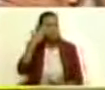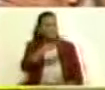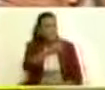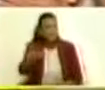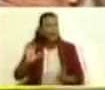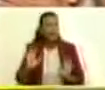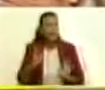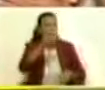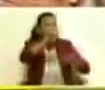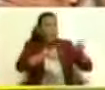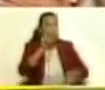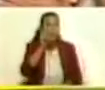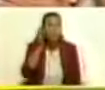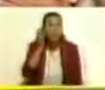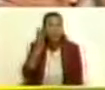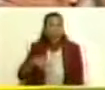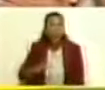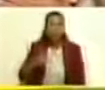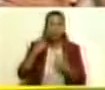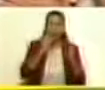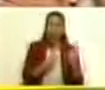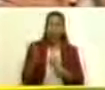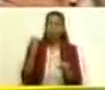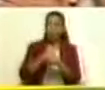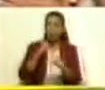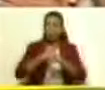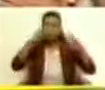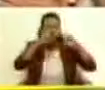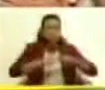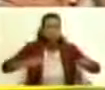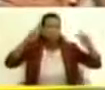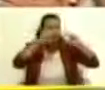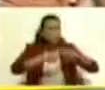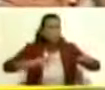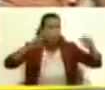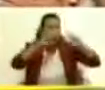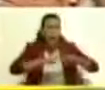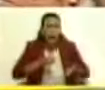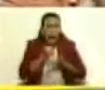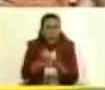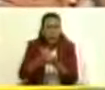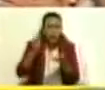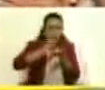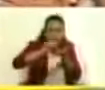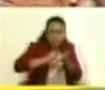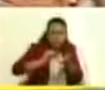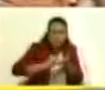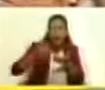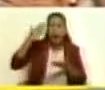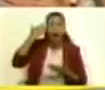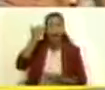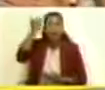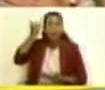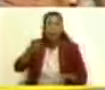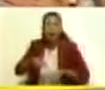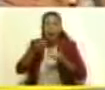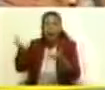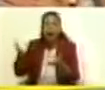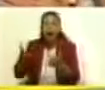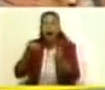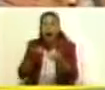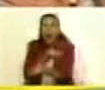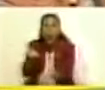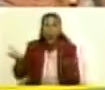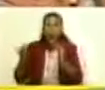todas las venezolanas hay una agenda de investigación para contribuir, para aportar y para construir